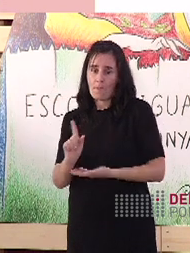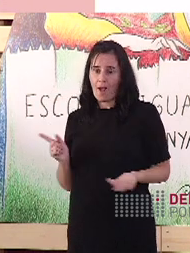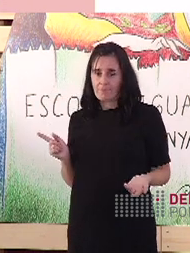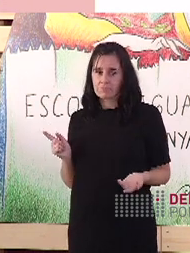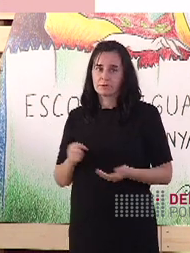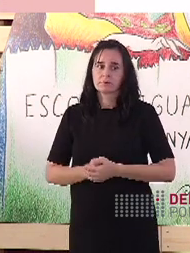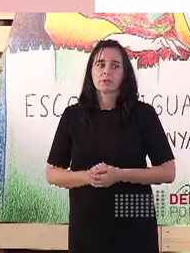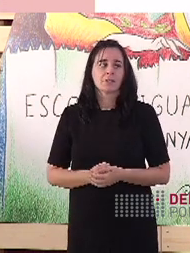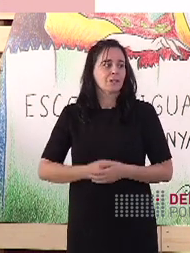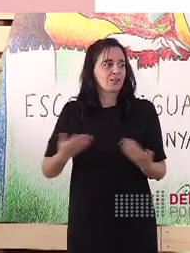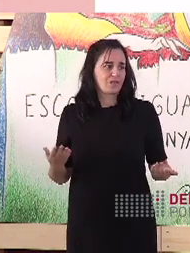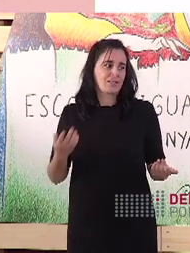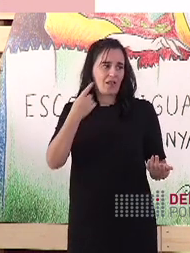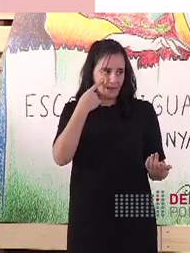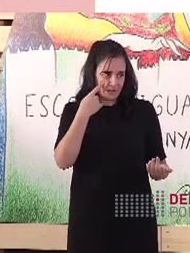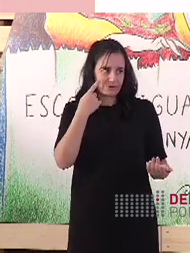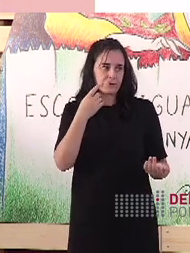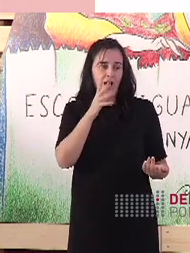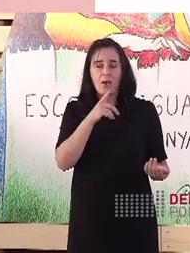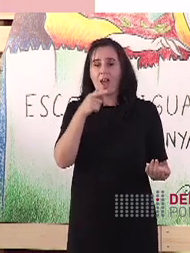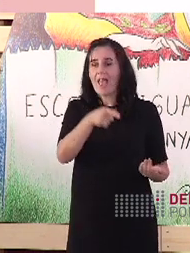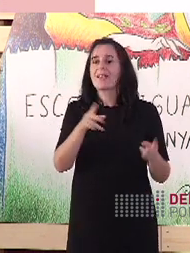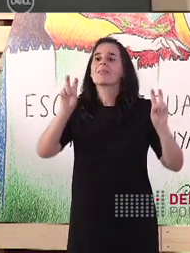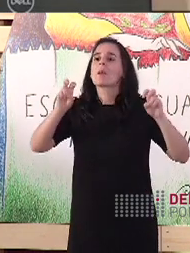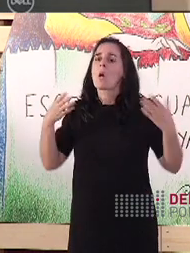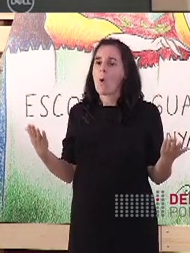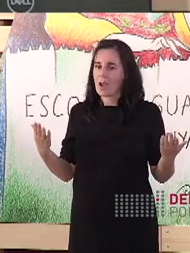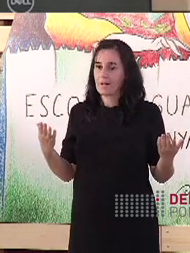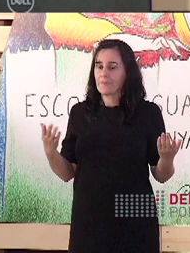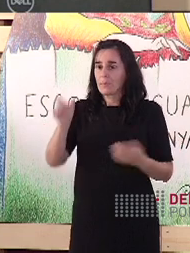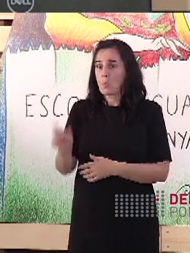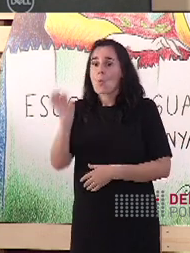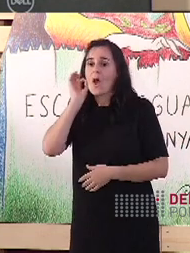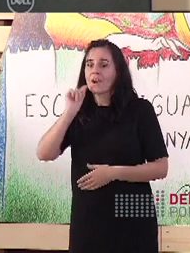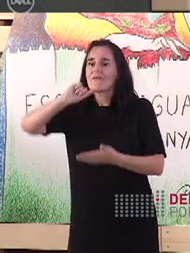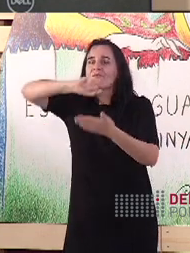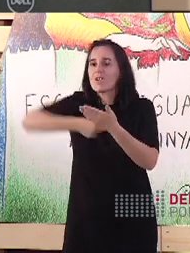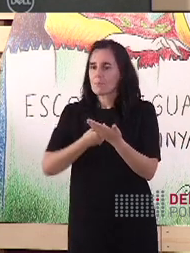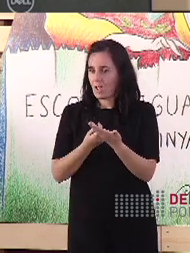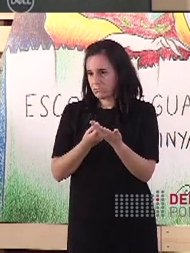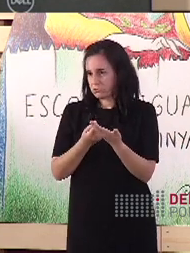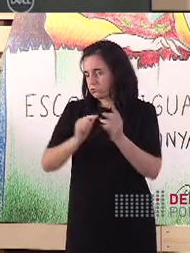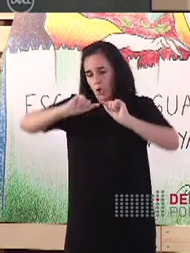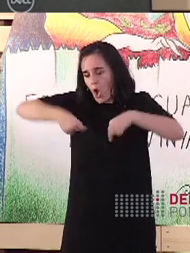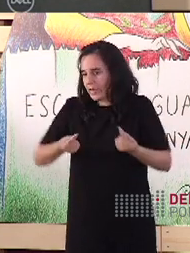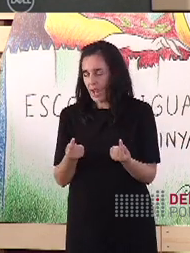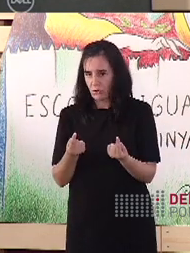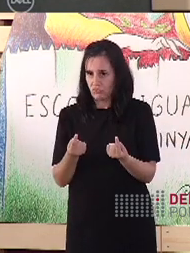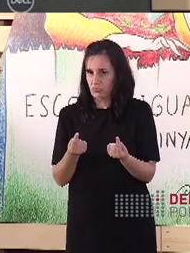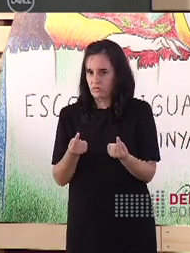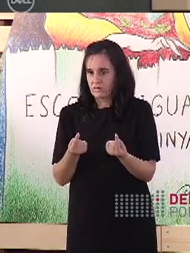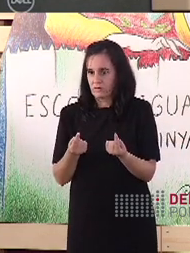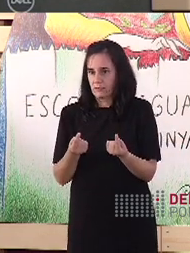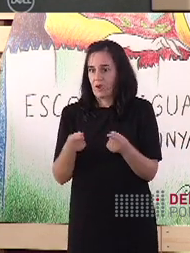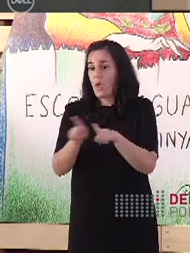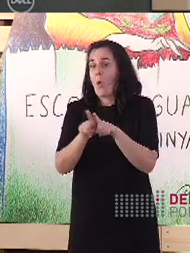ahora mandamos nosotras. El tema aquí es que ellas firman contratos muy, muy en la línea de los